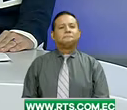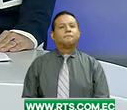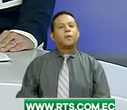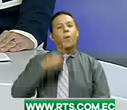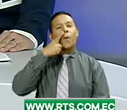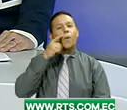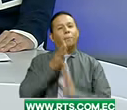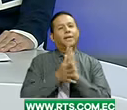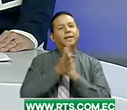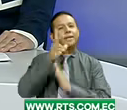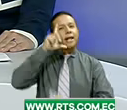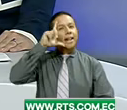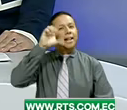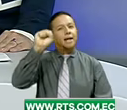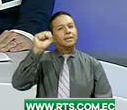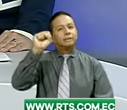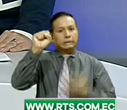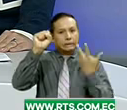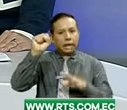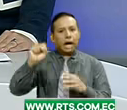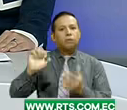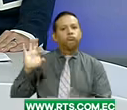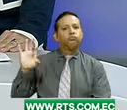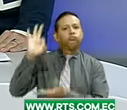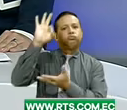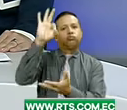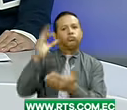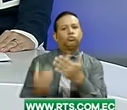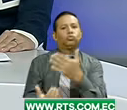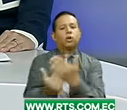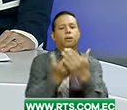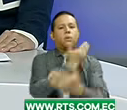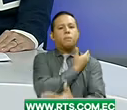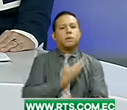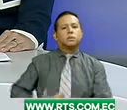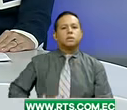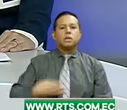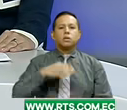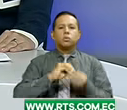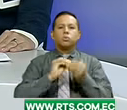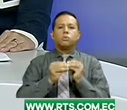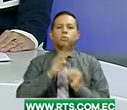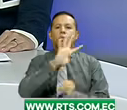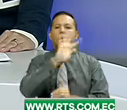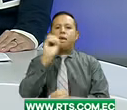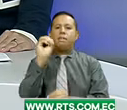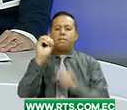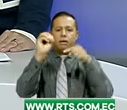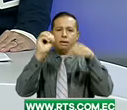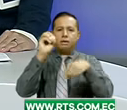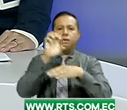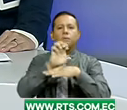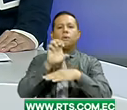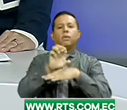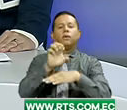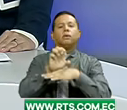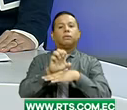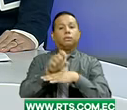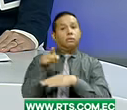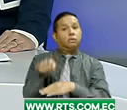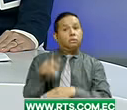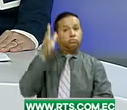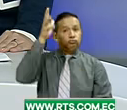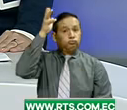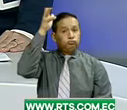Guillermo Lasso se posesionó como el 47º presidente del Ecuador. En su discurso, el mandatario se refirió a temas